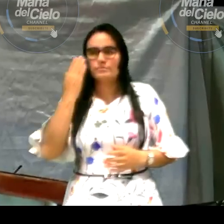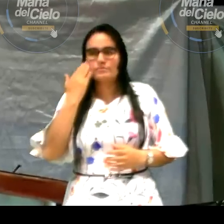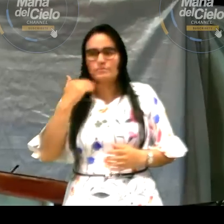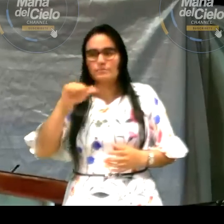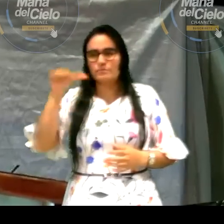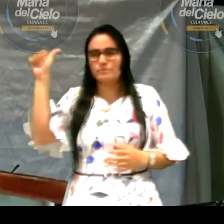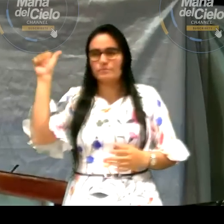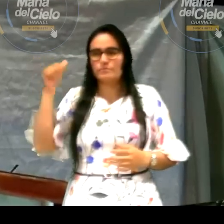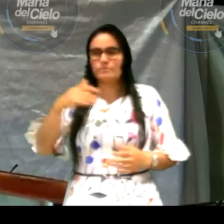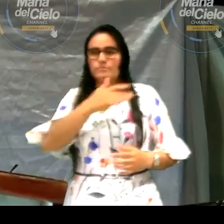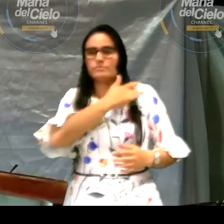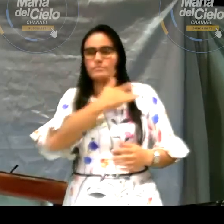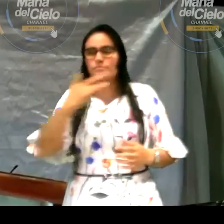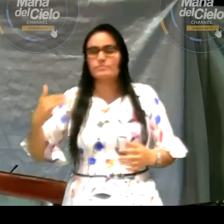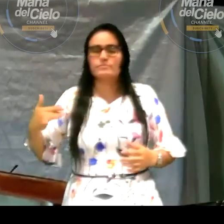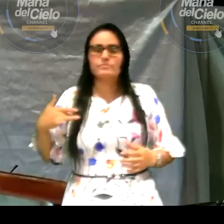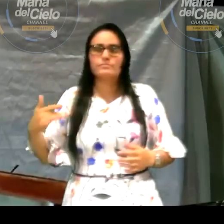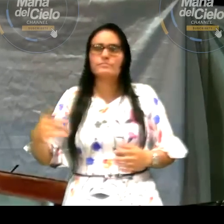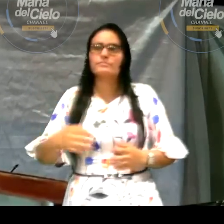completamente.